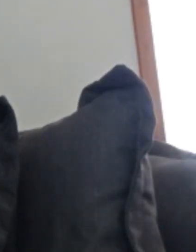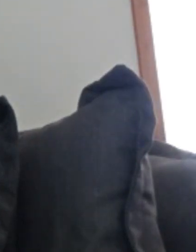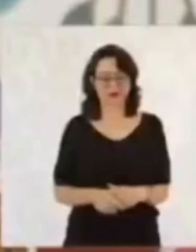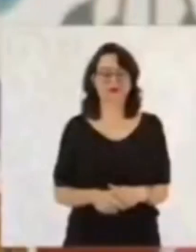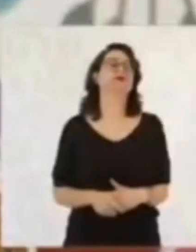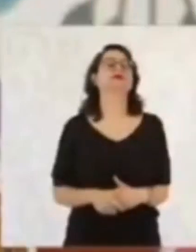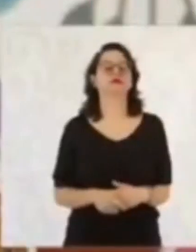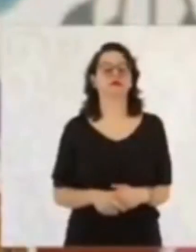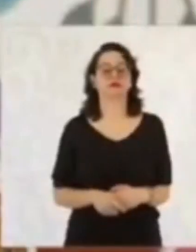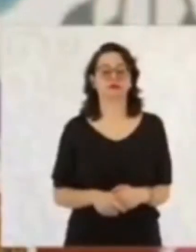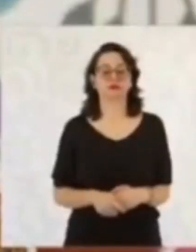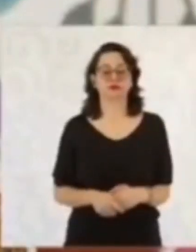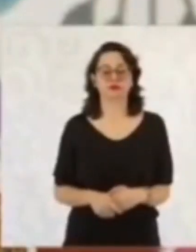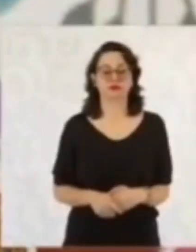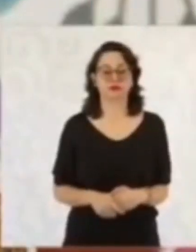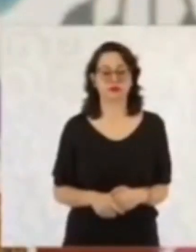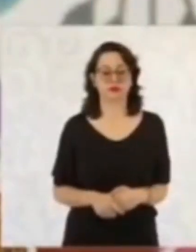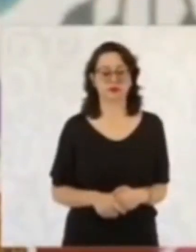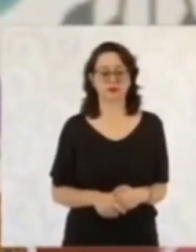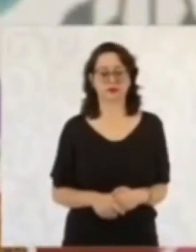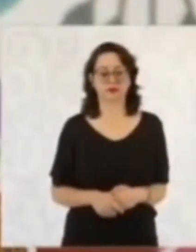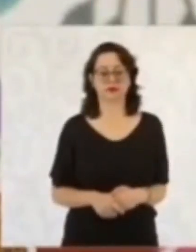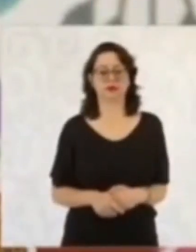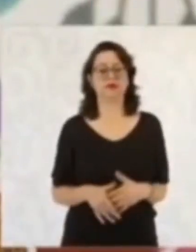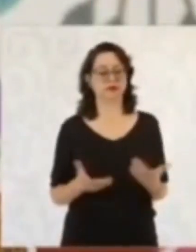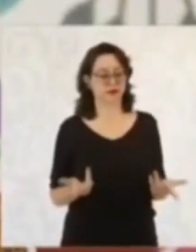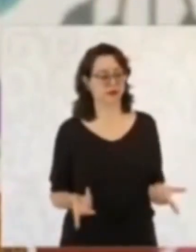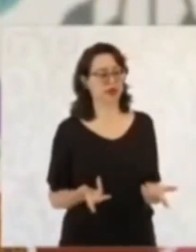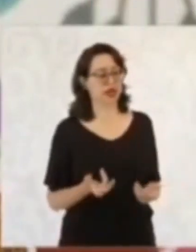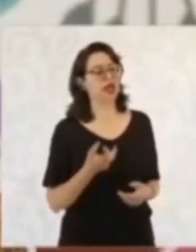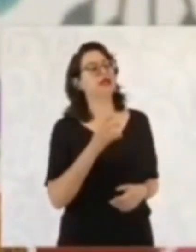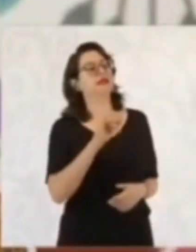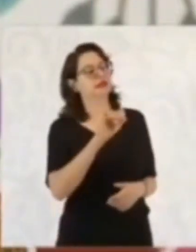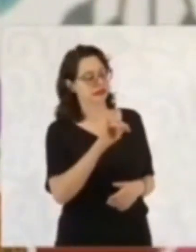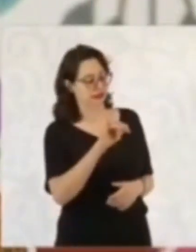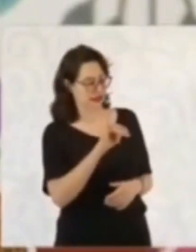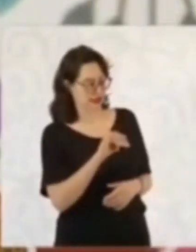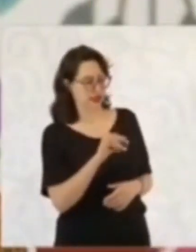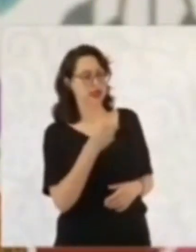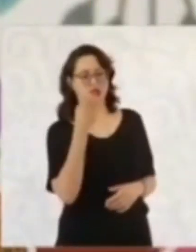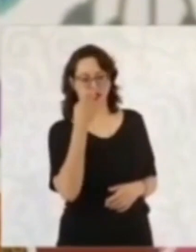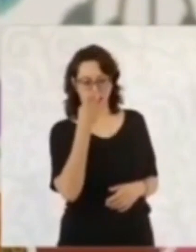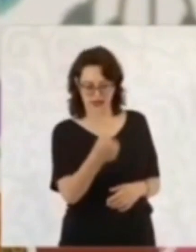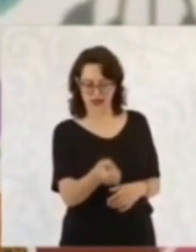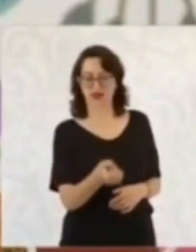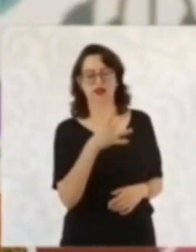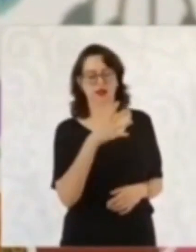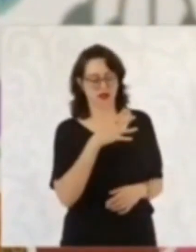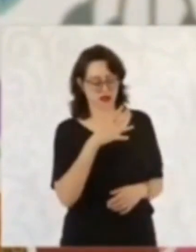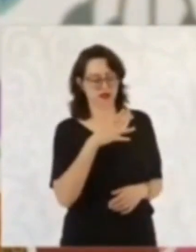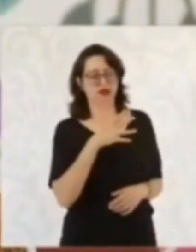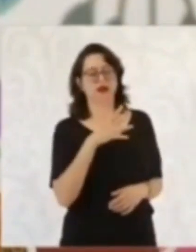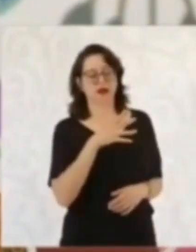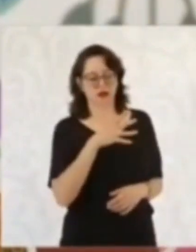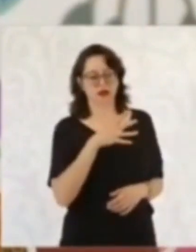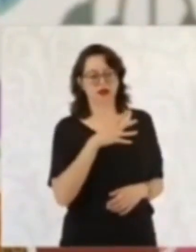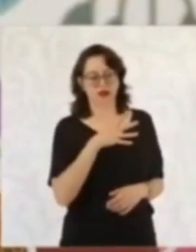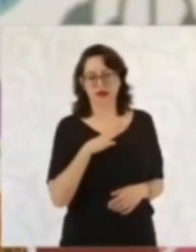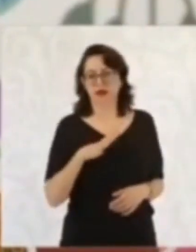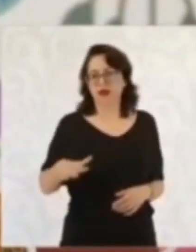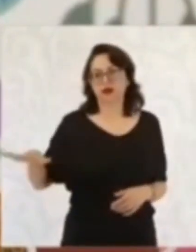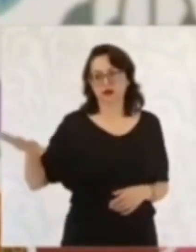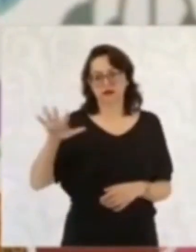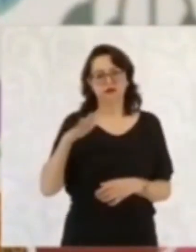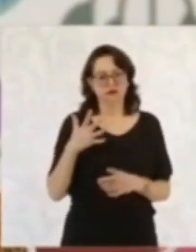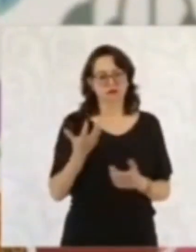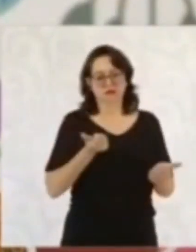Ambiente. Atender la distribución de agua potable, la eficiencia en la distribución de agua potable, es necesario